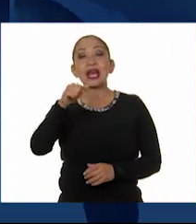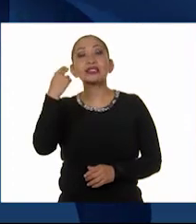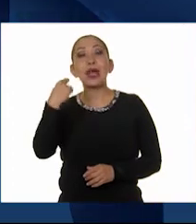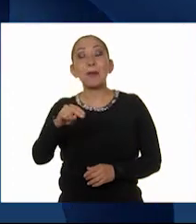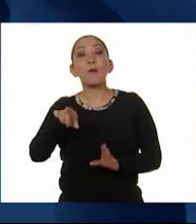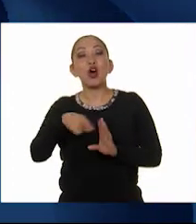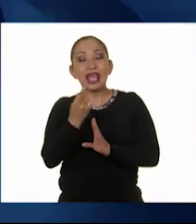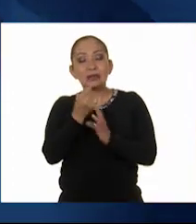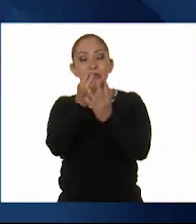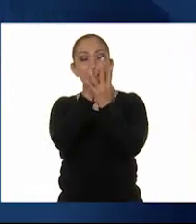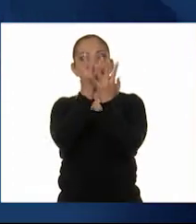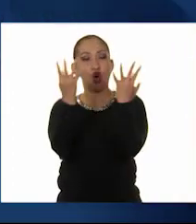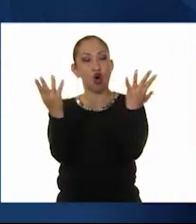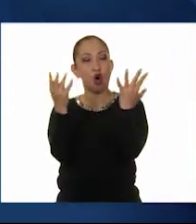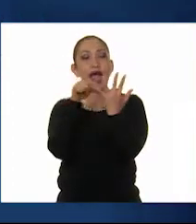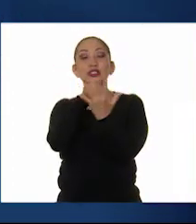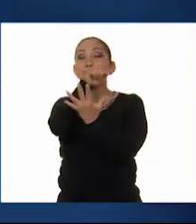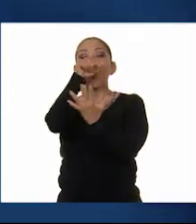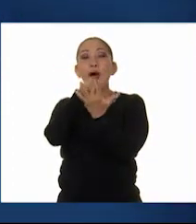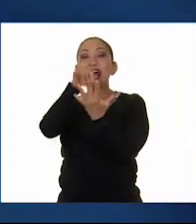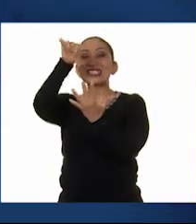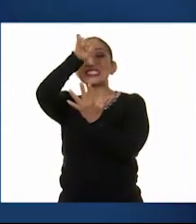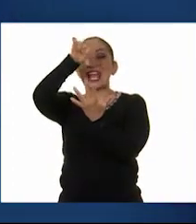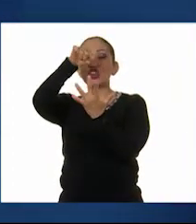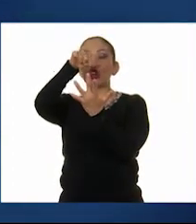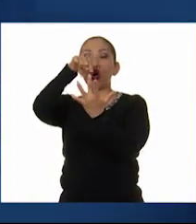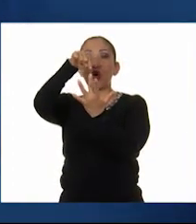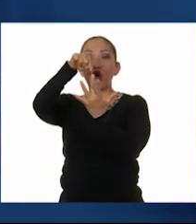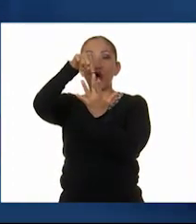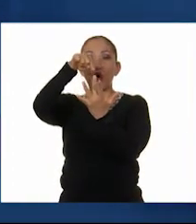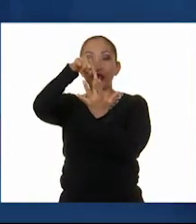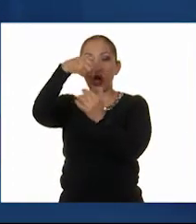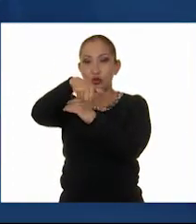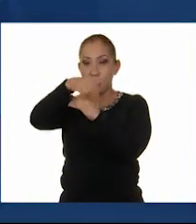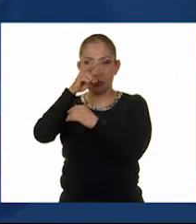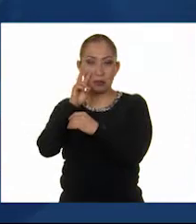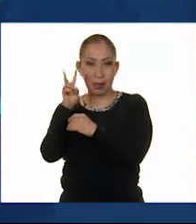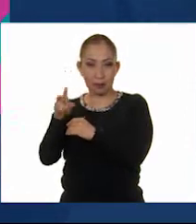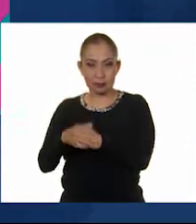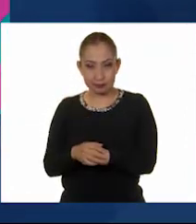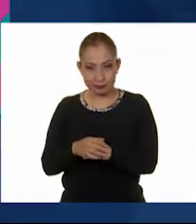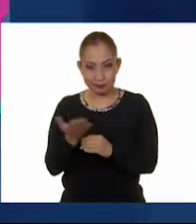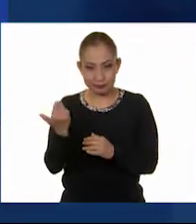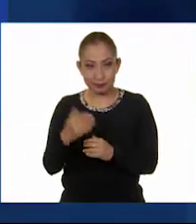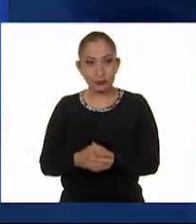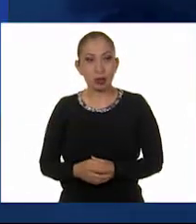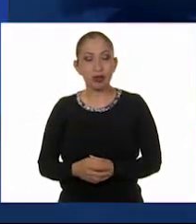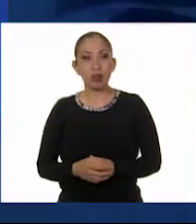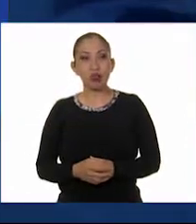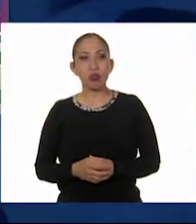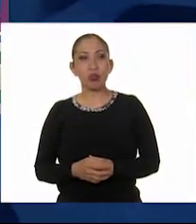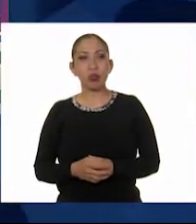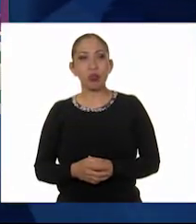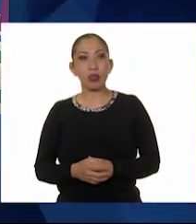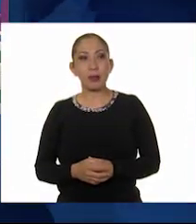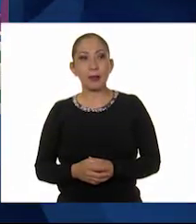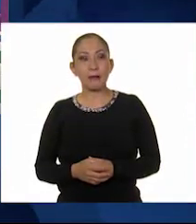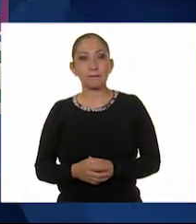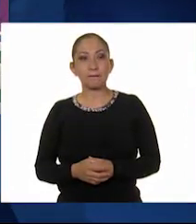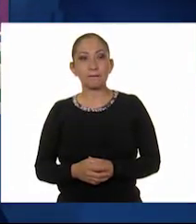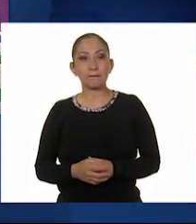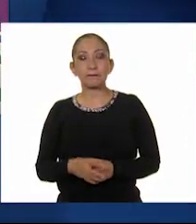porque corresponde a la posición central de los datos. Veamos por qué. ¿Me ayudas? Claro.